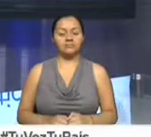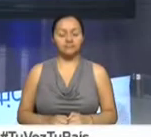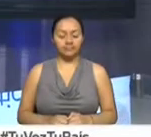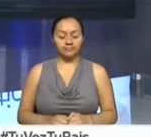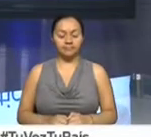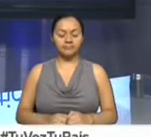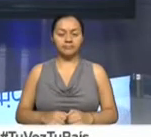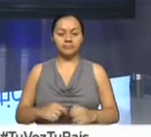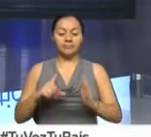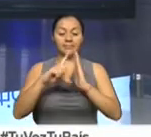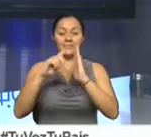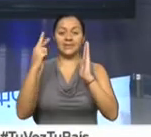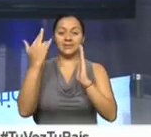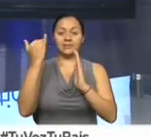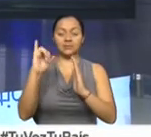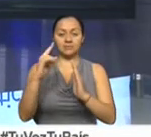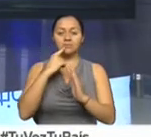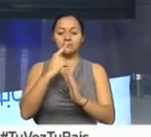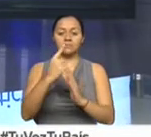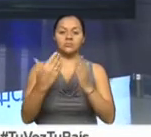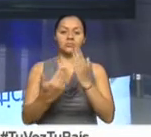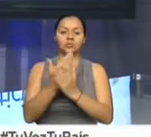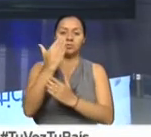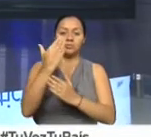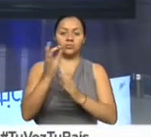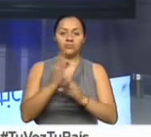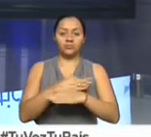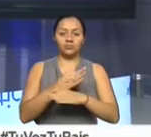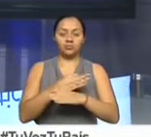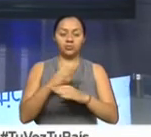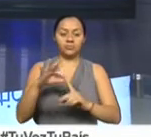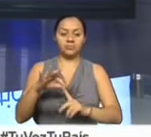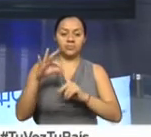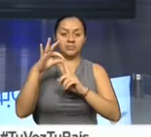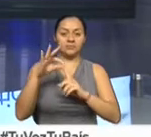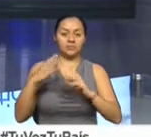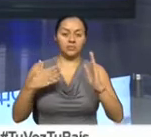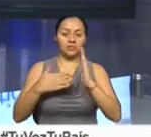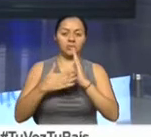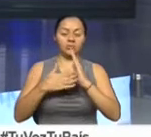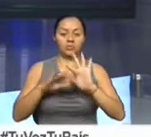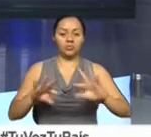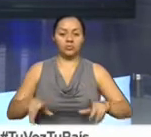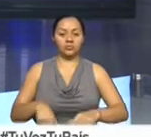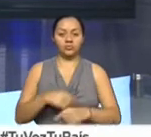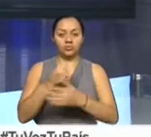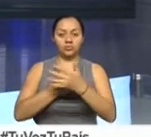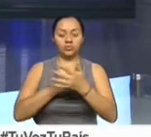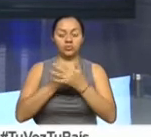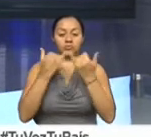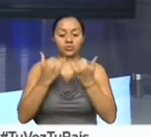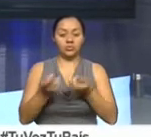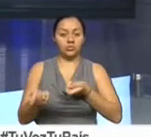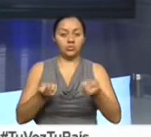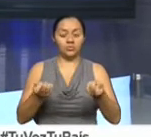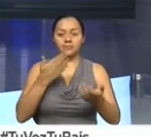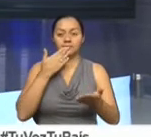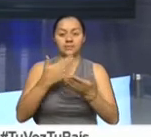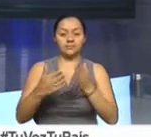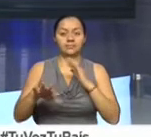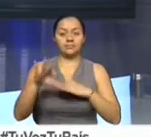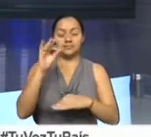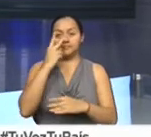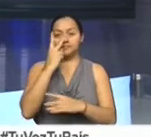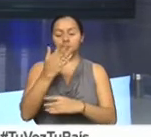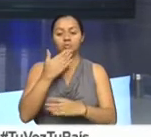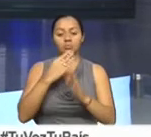El Servicio de Rentas Internas asumió un rol fundamental en la lucha contra la corrupción, ya que gracias a sus controles se pudo detectar casos